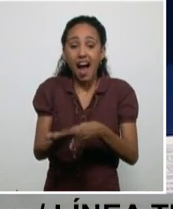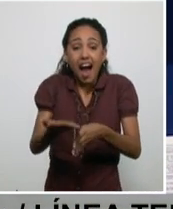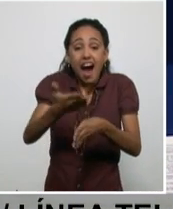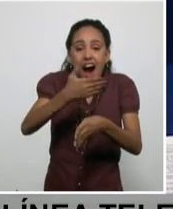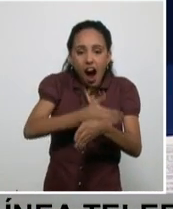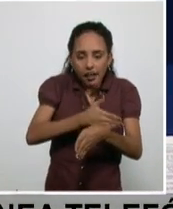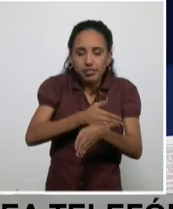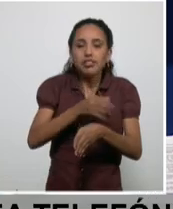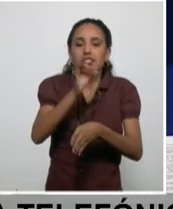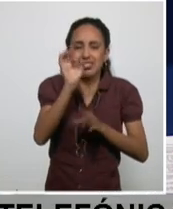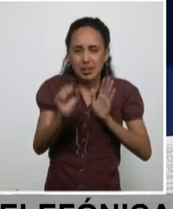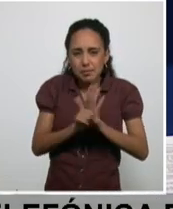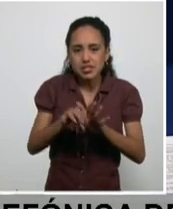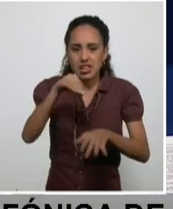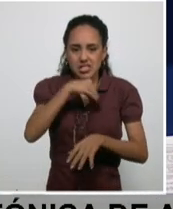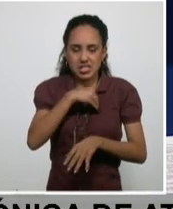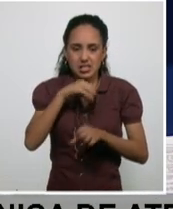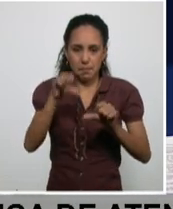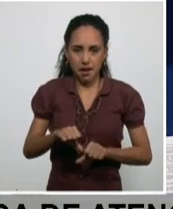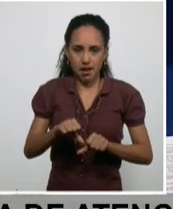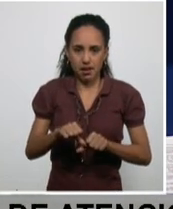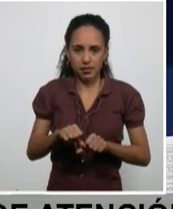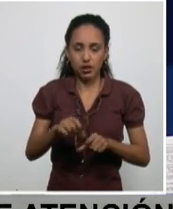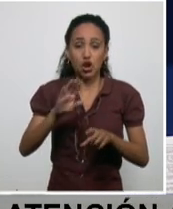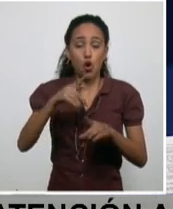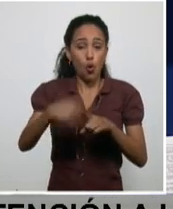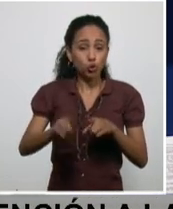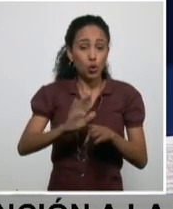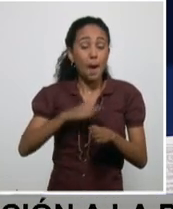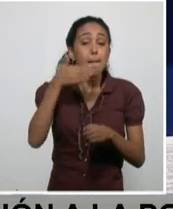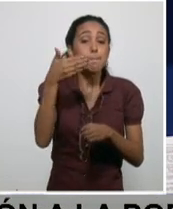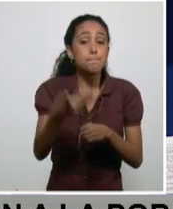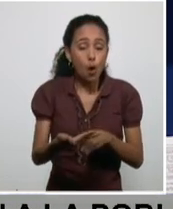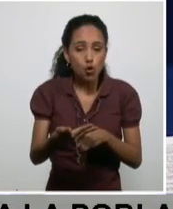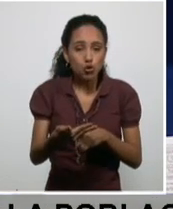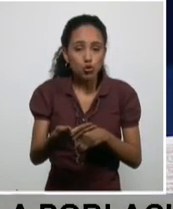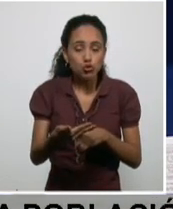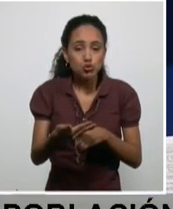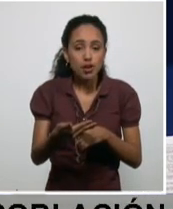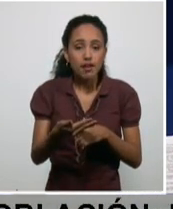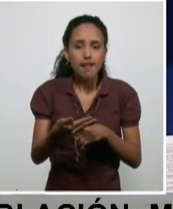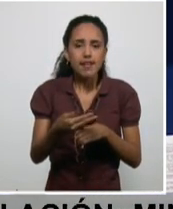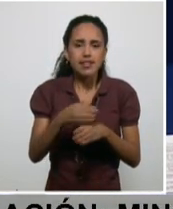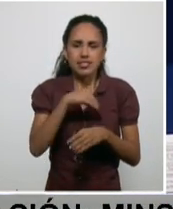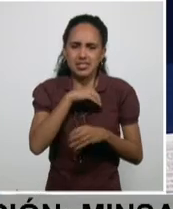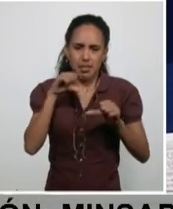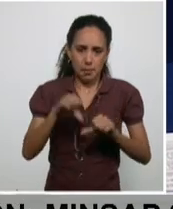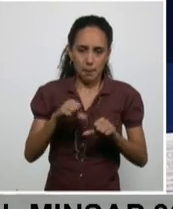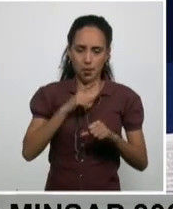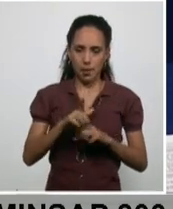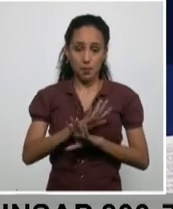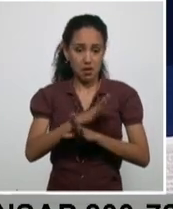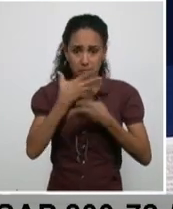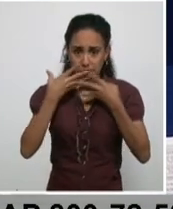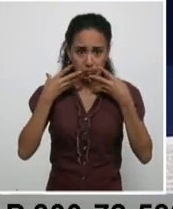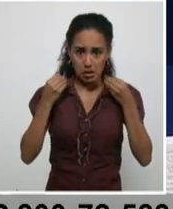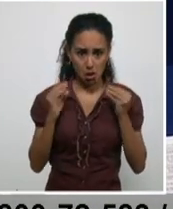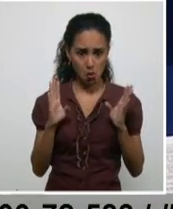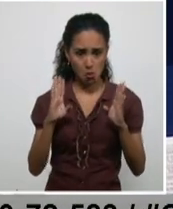Y está el postsintomático, que es el que ya desaparecieron los síntomas.